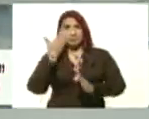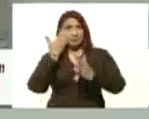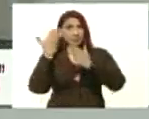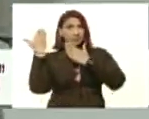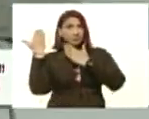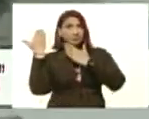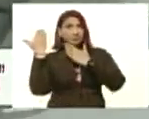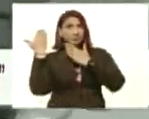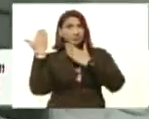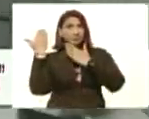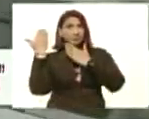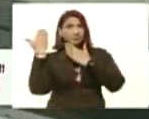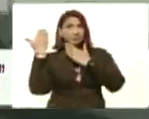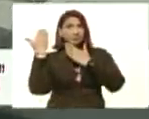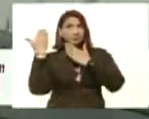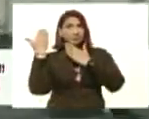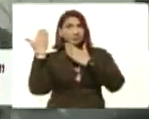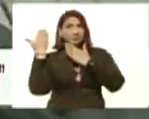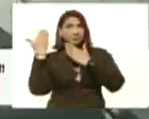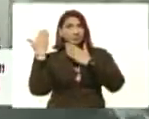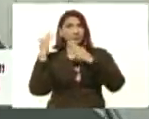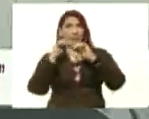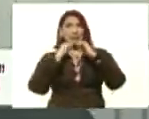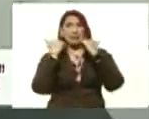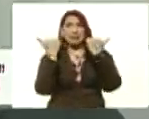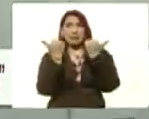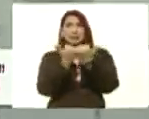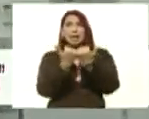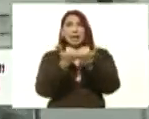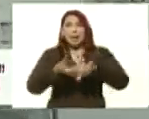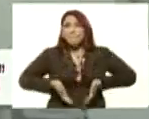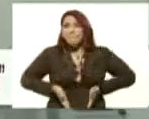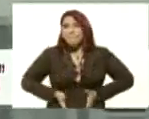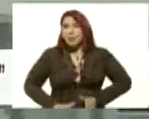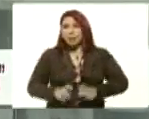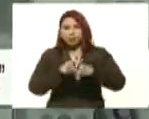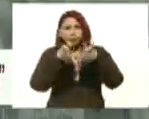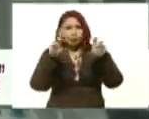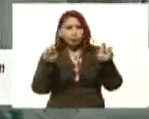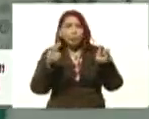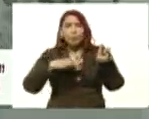Sala de parto, aquí estamos entrando, presidente. Podemos ver